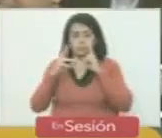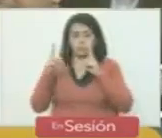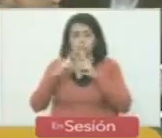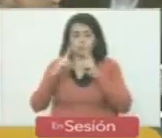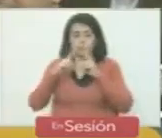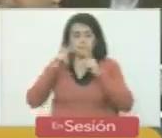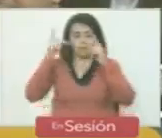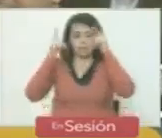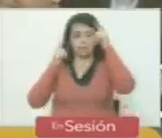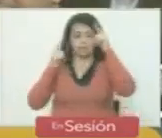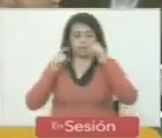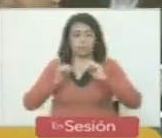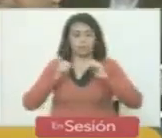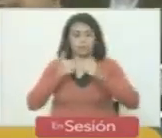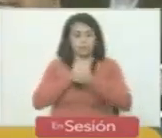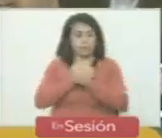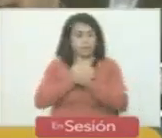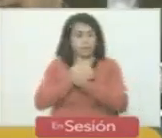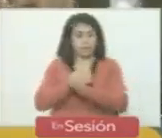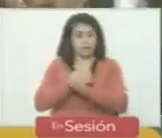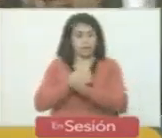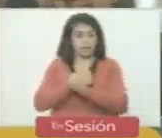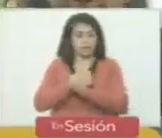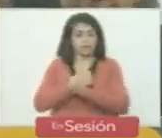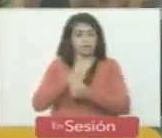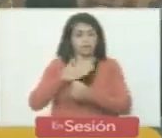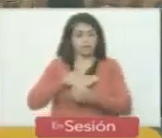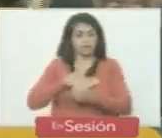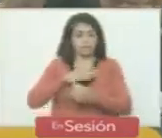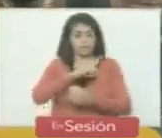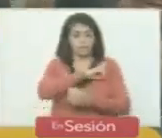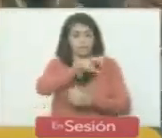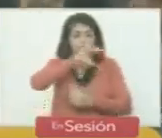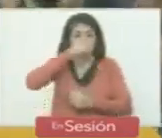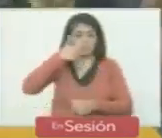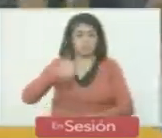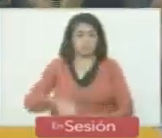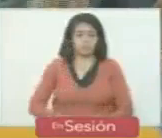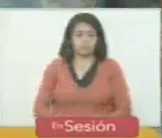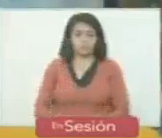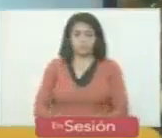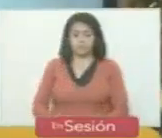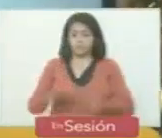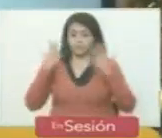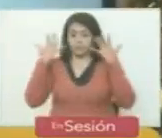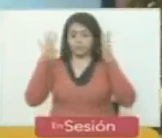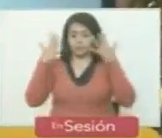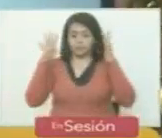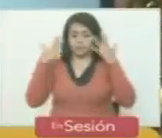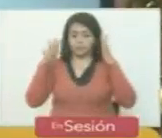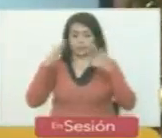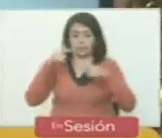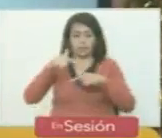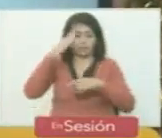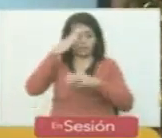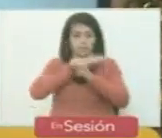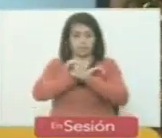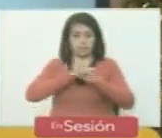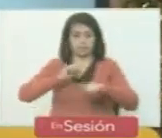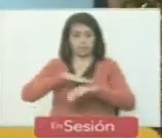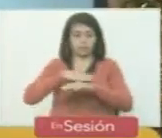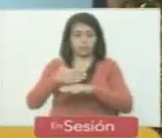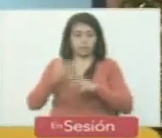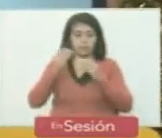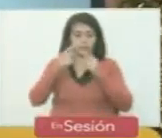a Hugo Chávez, empecé a quererlo, mi querido mayor general. Esos militares, porque